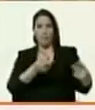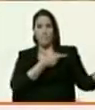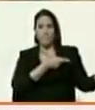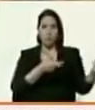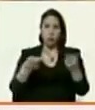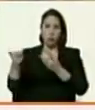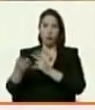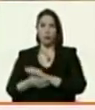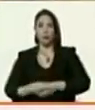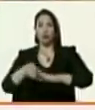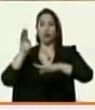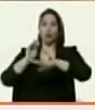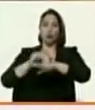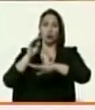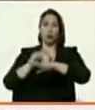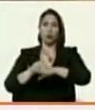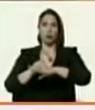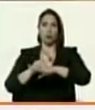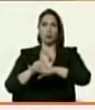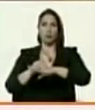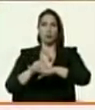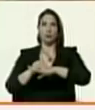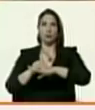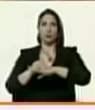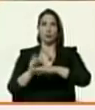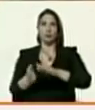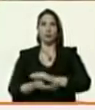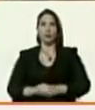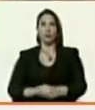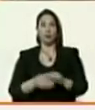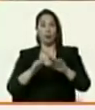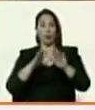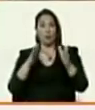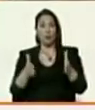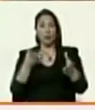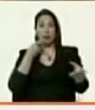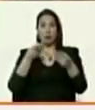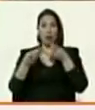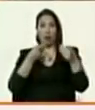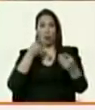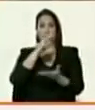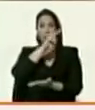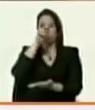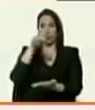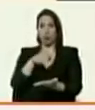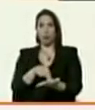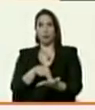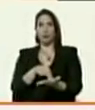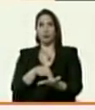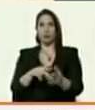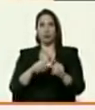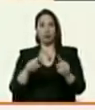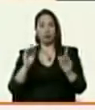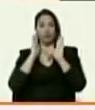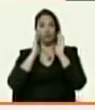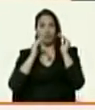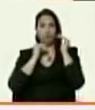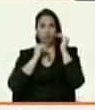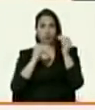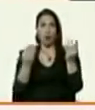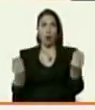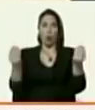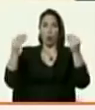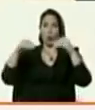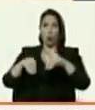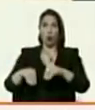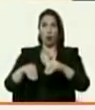una solicitud expresa de la Mesa de Diálogo Nacional para atender el acuerdo